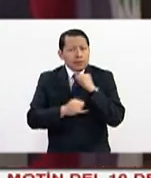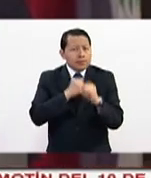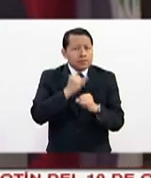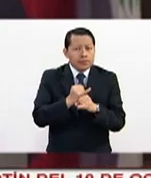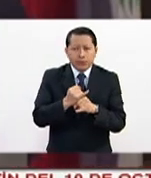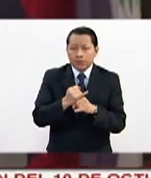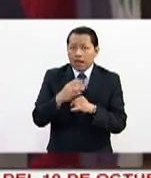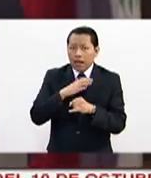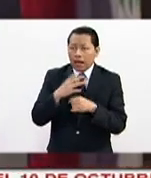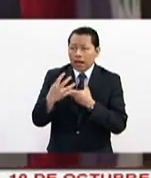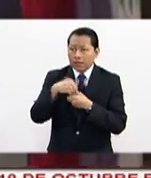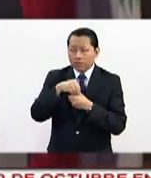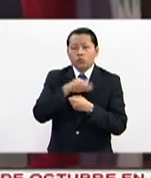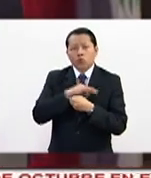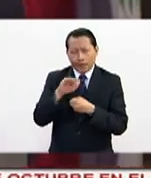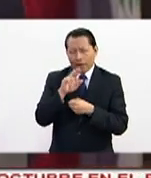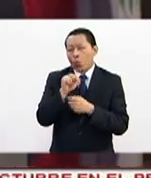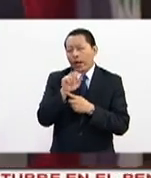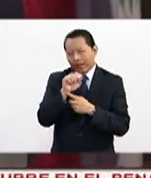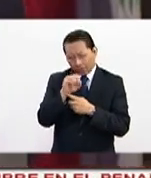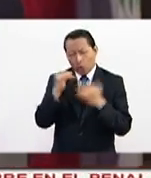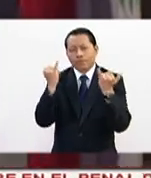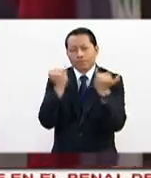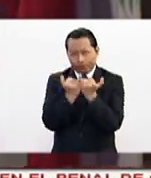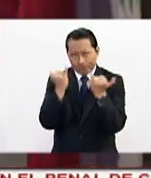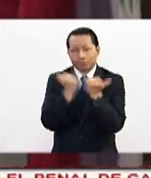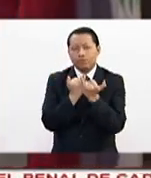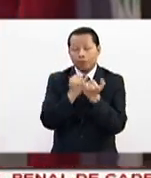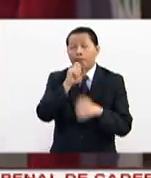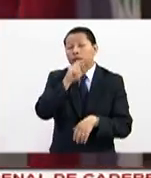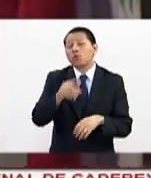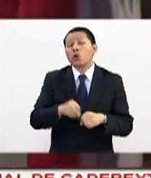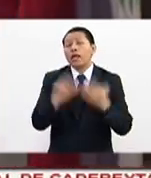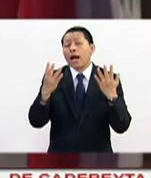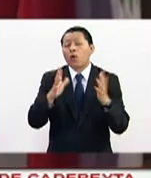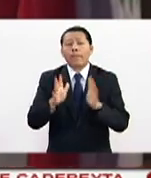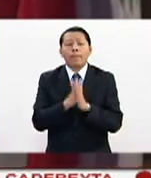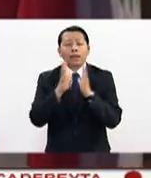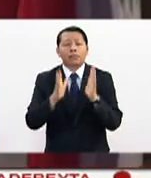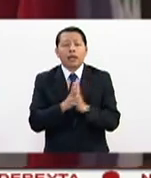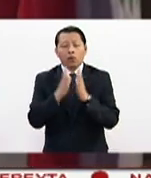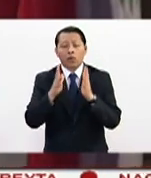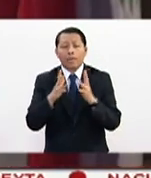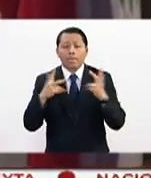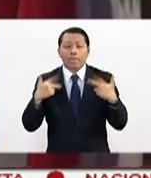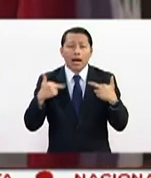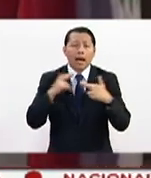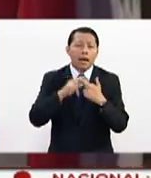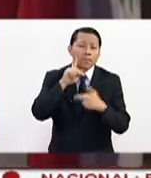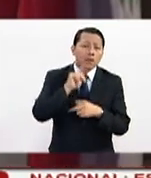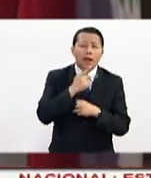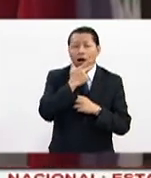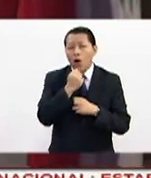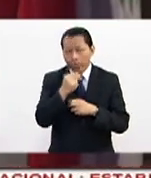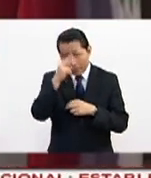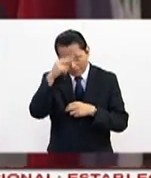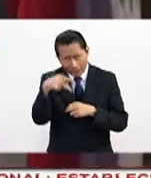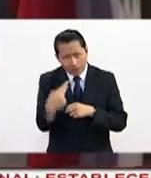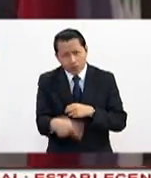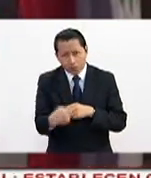internacionales incluyendo a la UNESCO. Y por supuesto que también participaron las maestras y los maestros